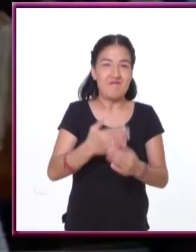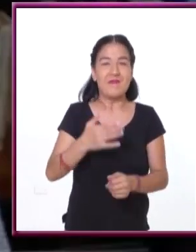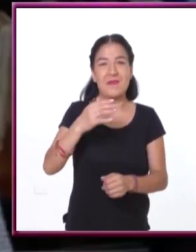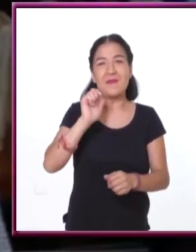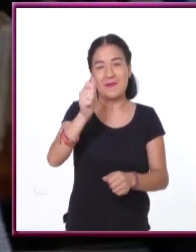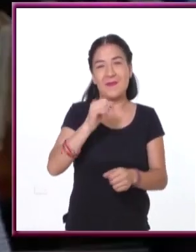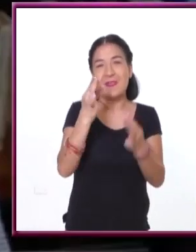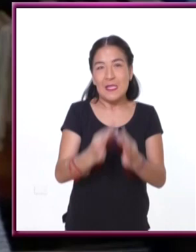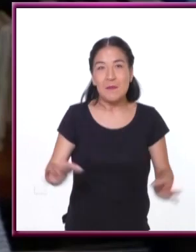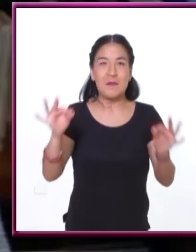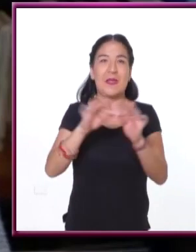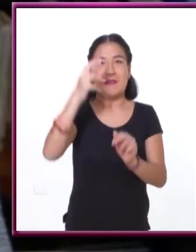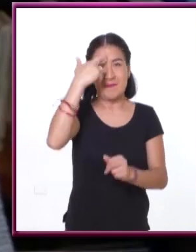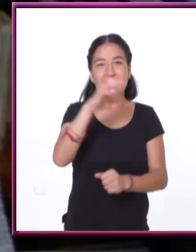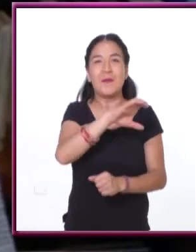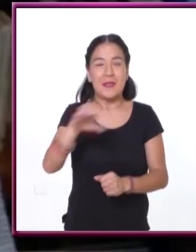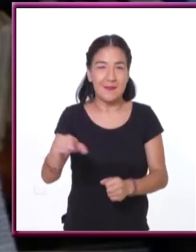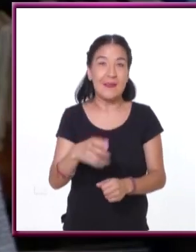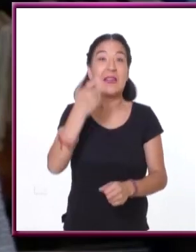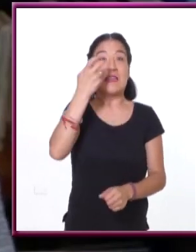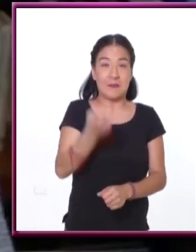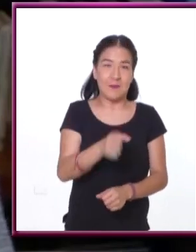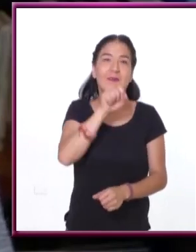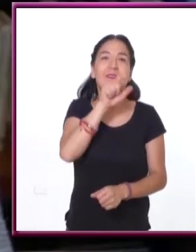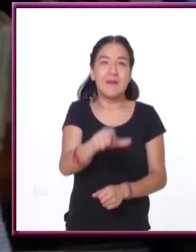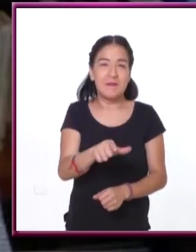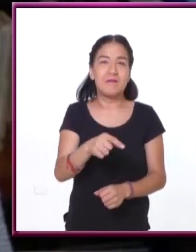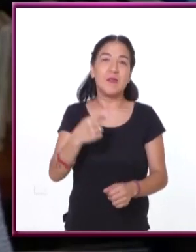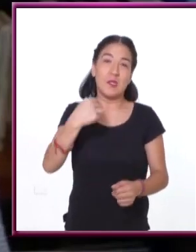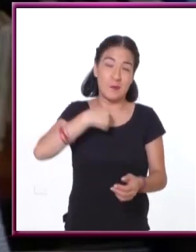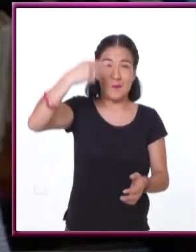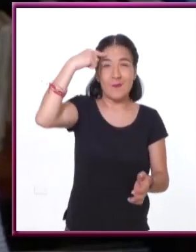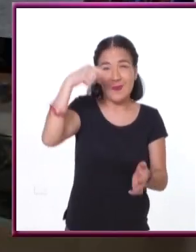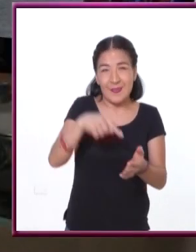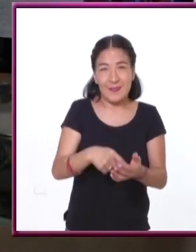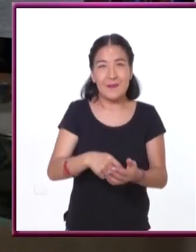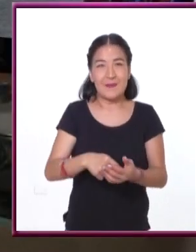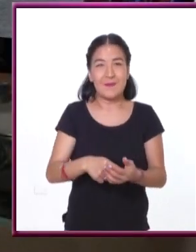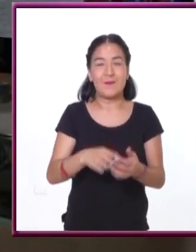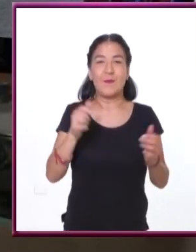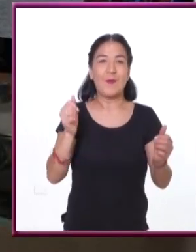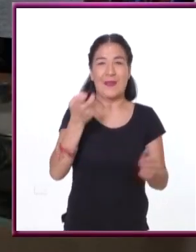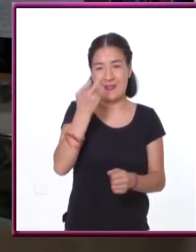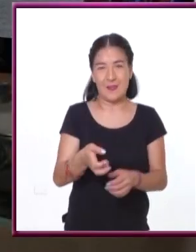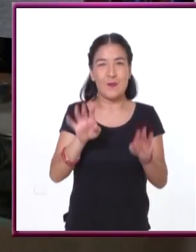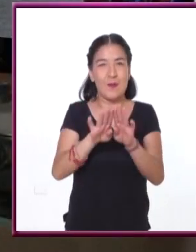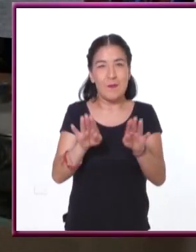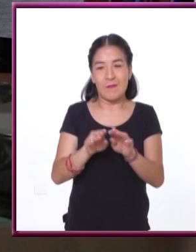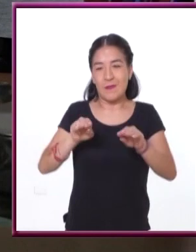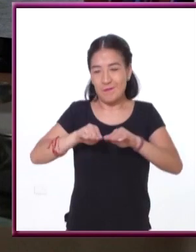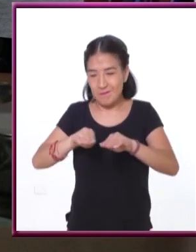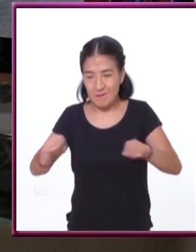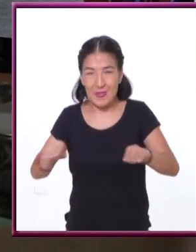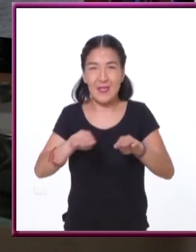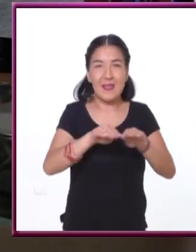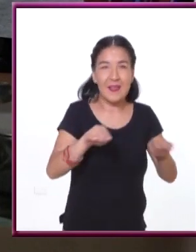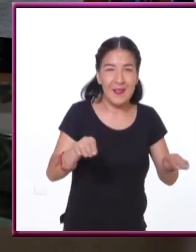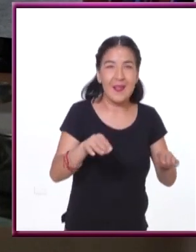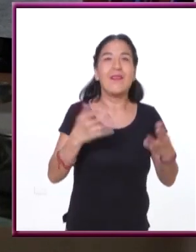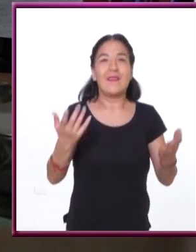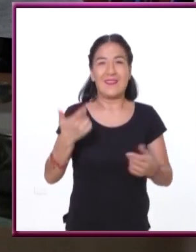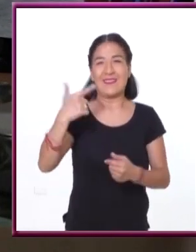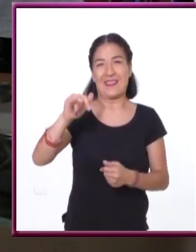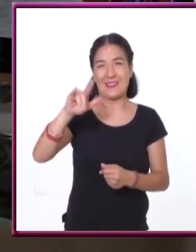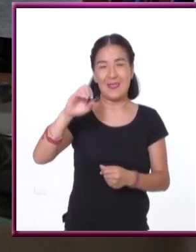importante. Y bueno, básicamente yo creo que con estas mediciones Galileo se